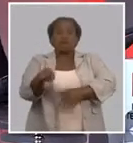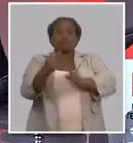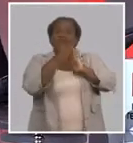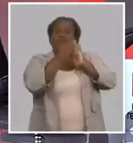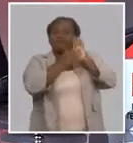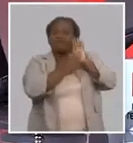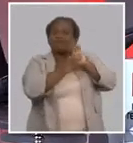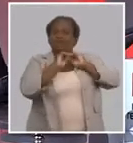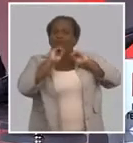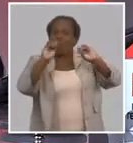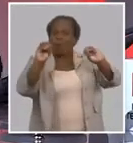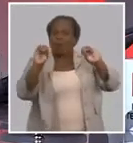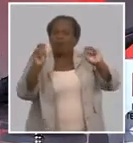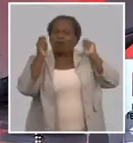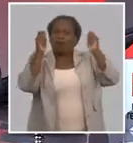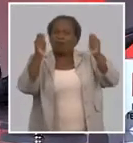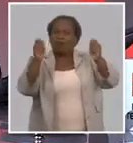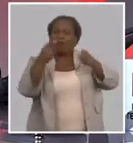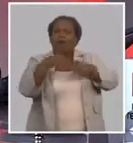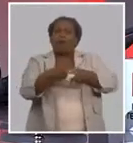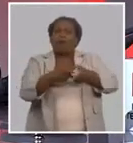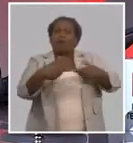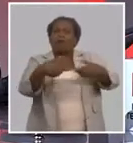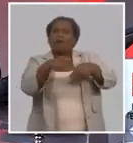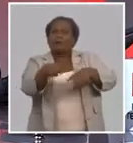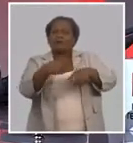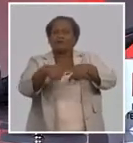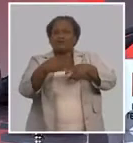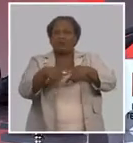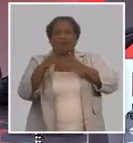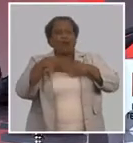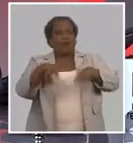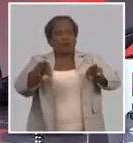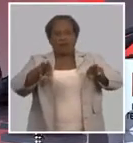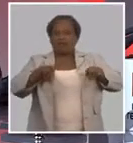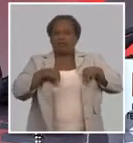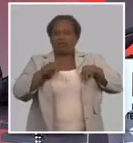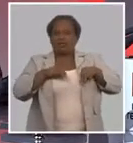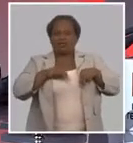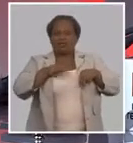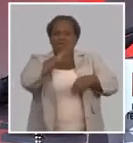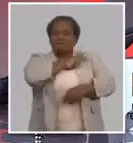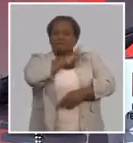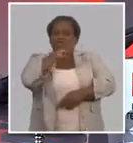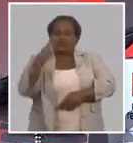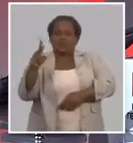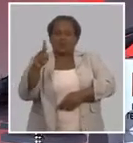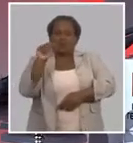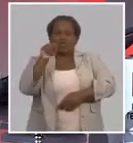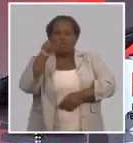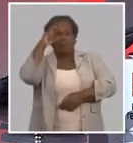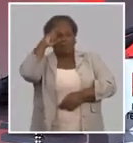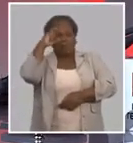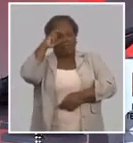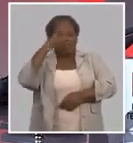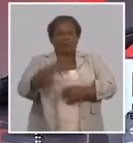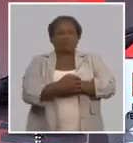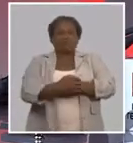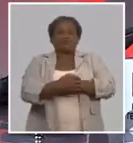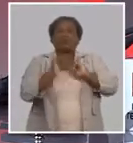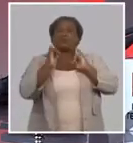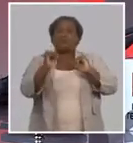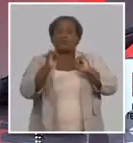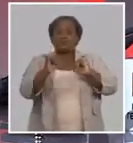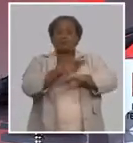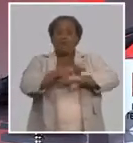convocando incluso a los congresos estatales a no reconocer la victoria de ellos de noticias al día como ya